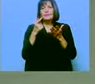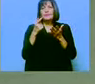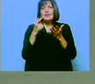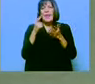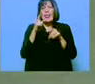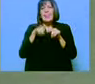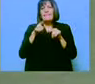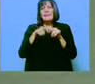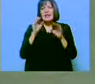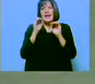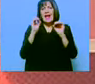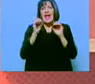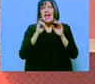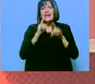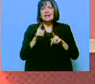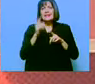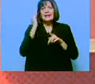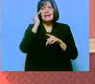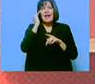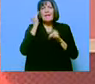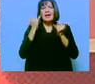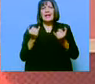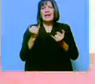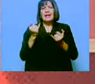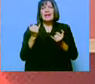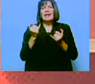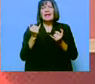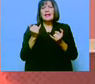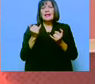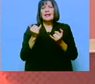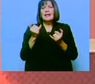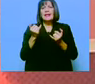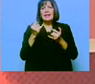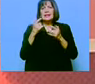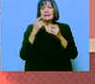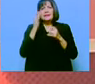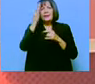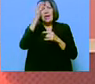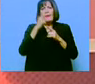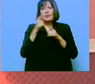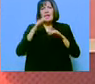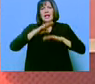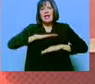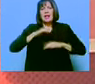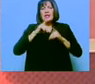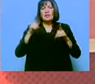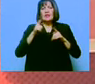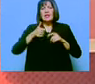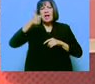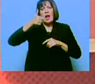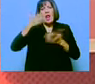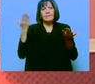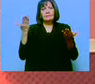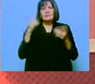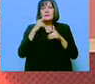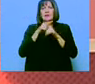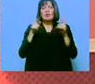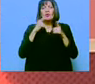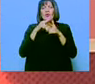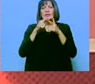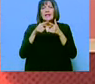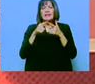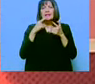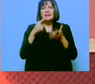no depender de nada y saber que pues estaremos con esa tranquilidad, pues es ganar. Entonces,